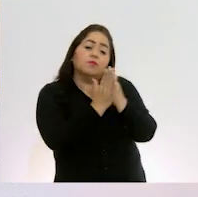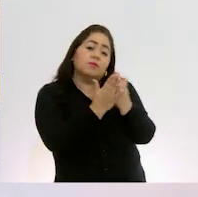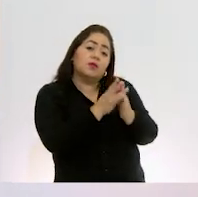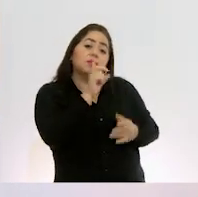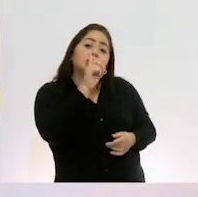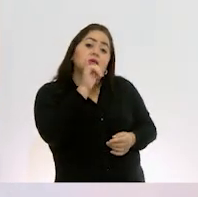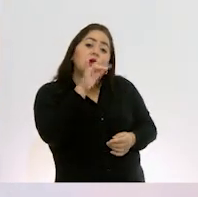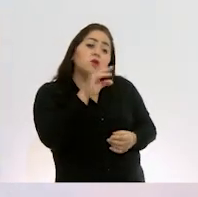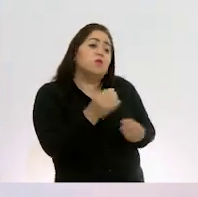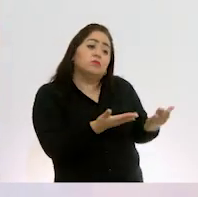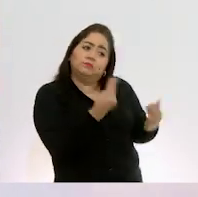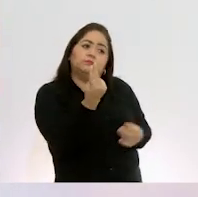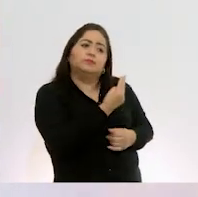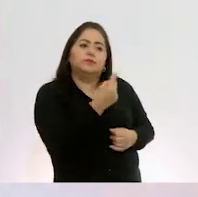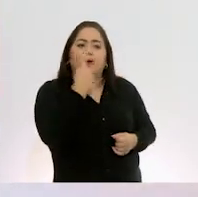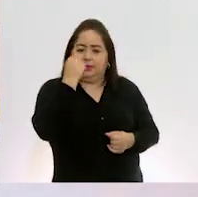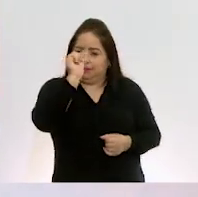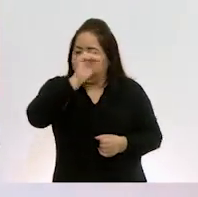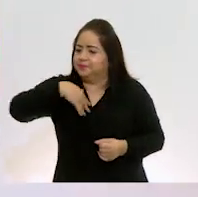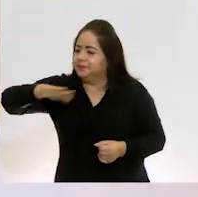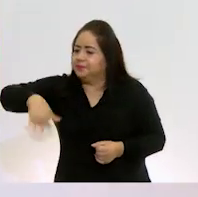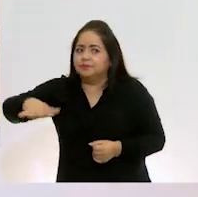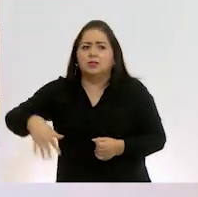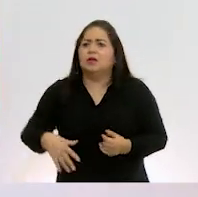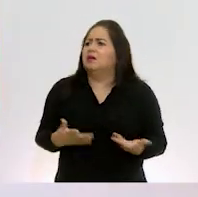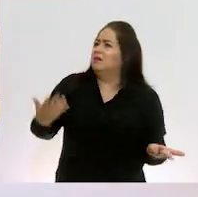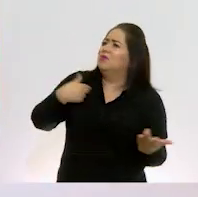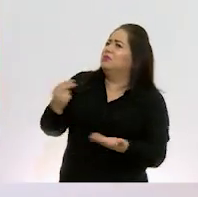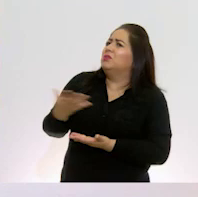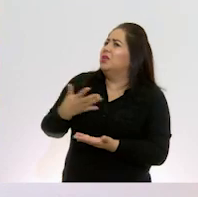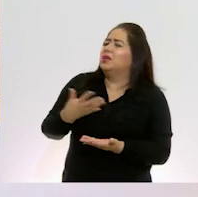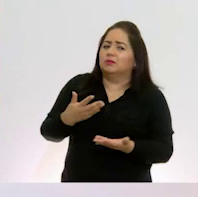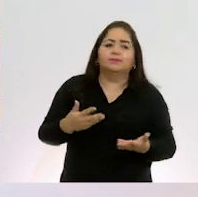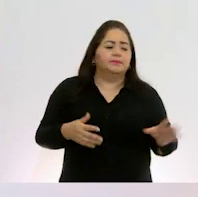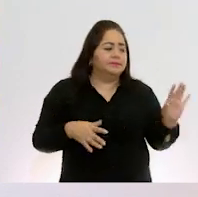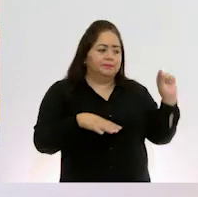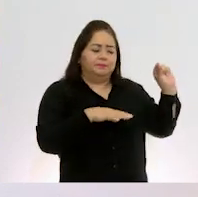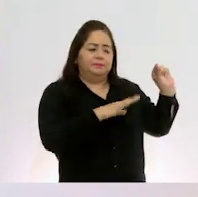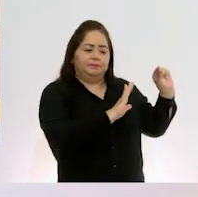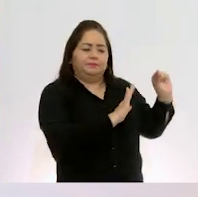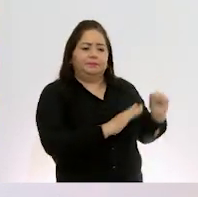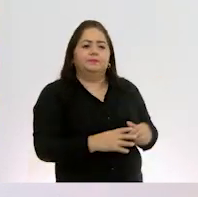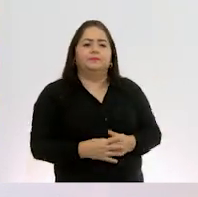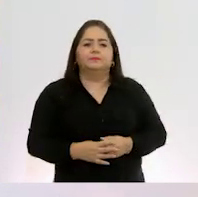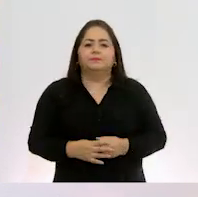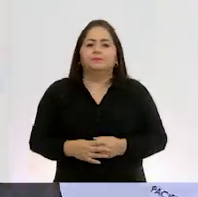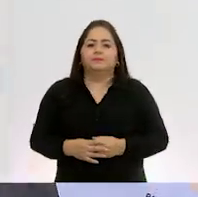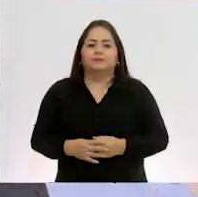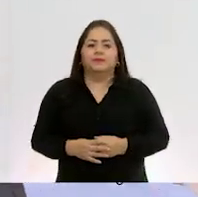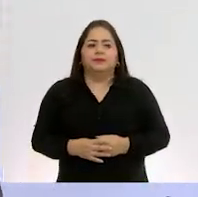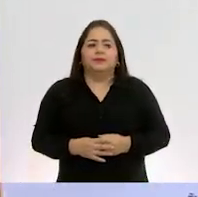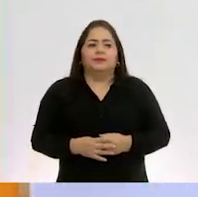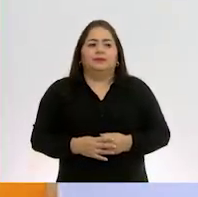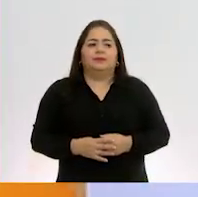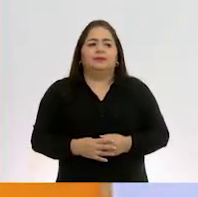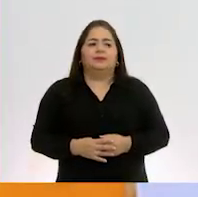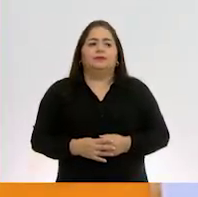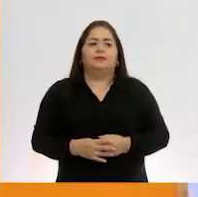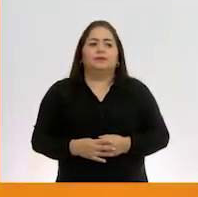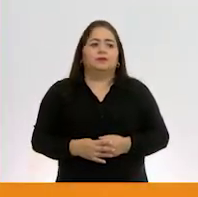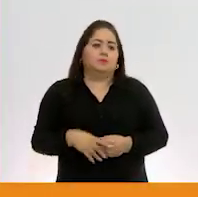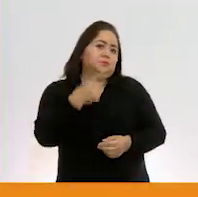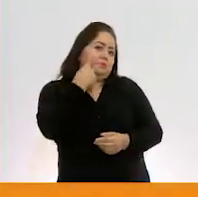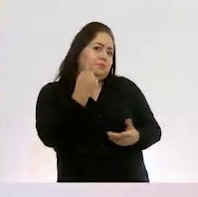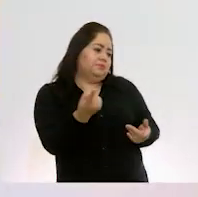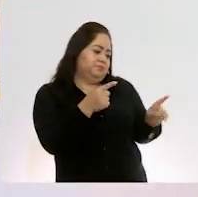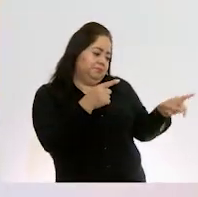Sí, definitivamente. Déjame buscarlo. No tengo un diario. Ajá. Aquí tengo uno. Muy bien. Mira,